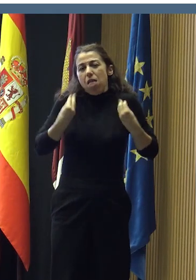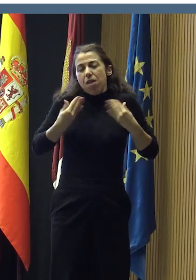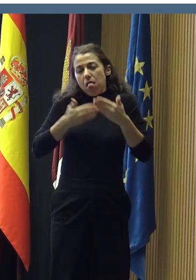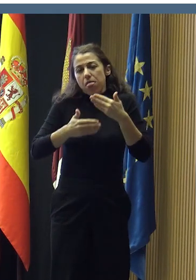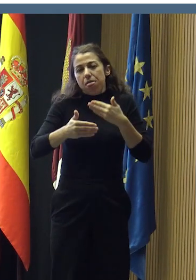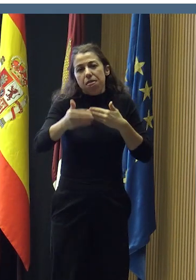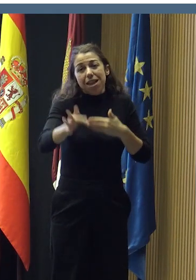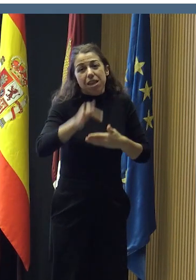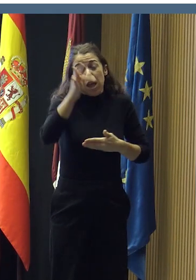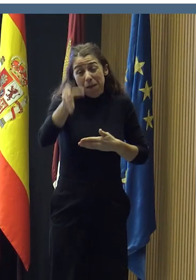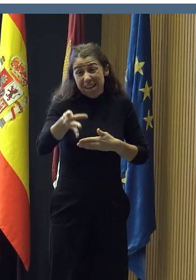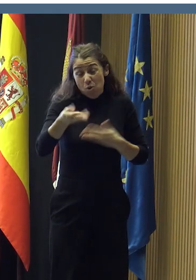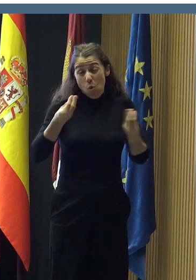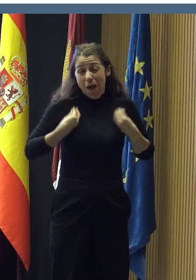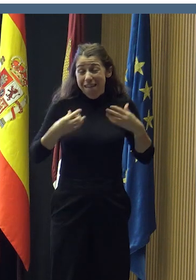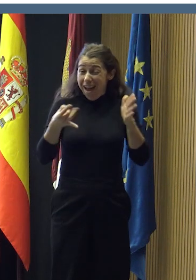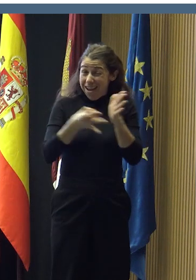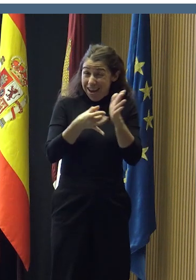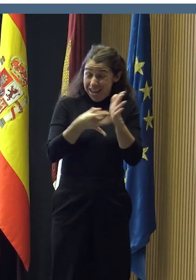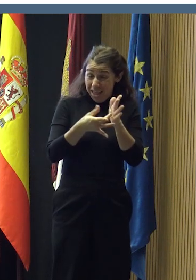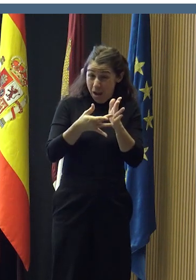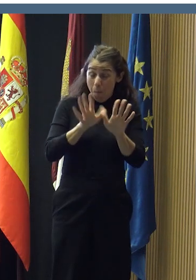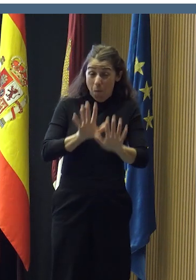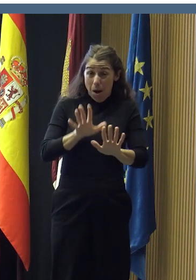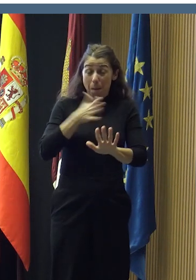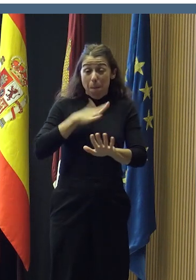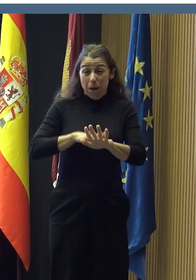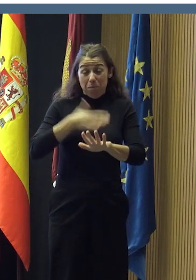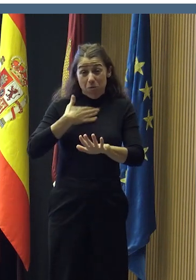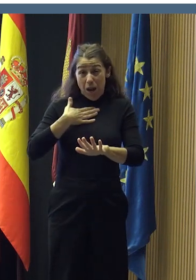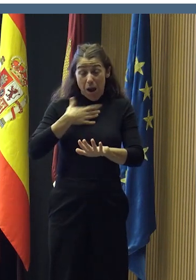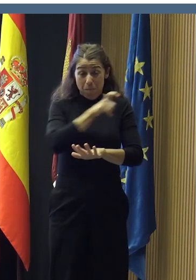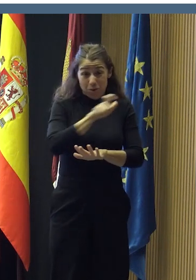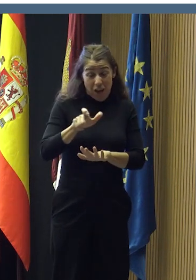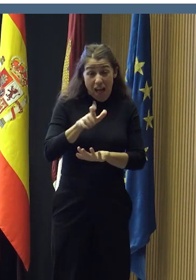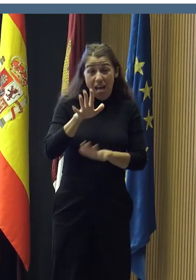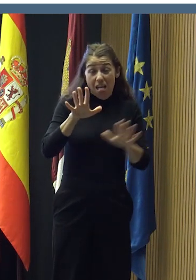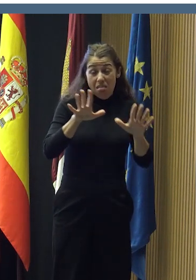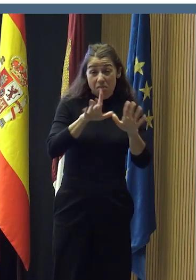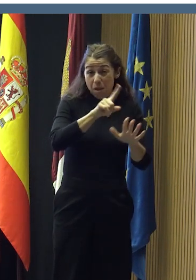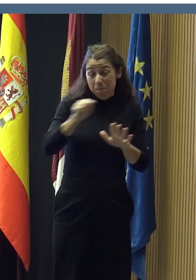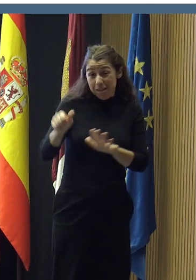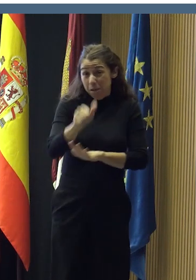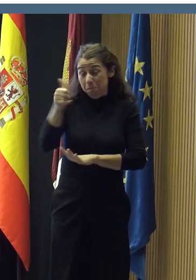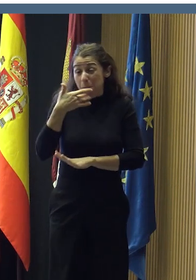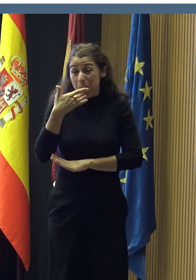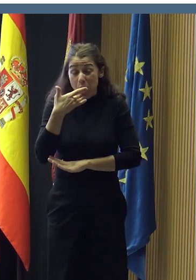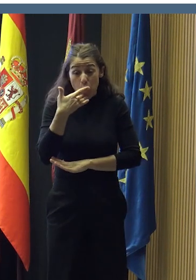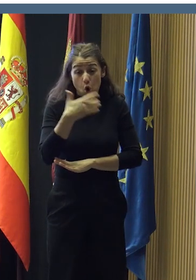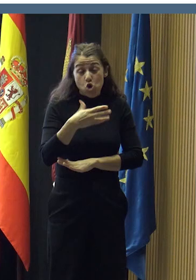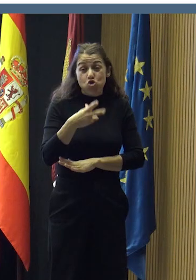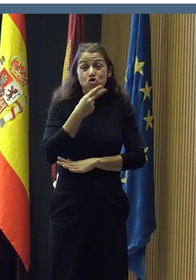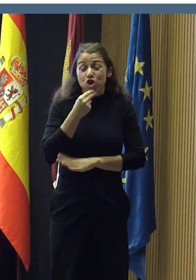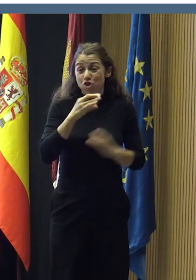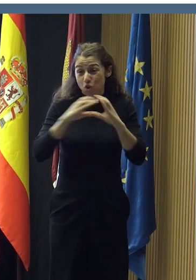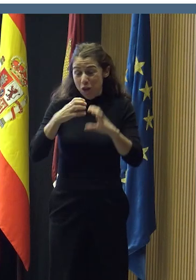larga y una buena calidad de vida? Porque para mí, una persona que va a vivir 10 meses más, pero no va a poder tener una comunicación con sus nietos o no va a